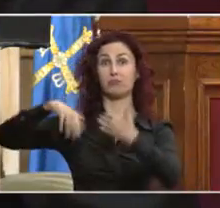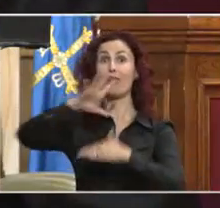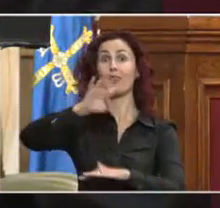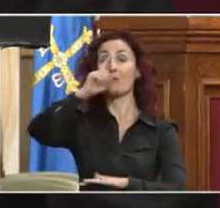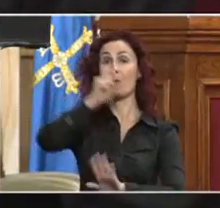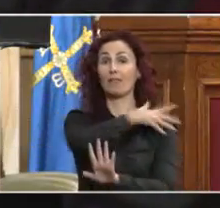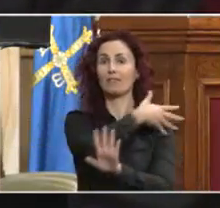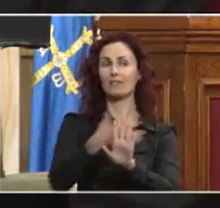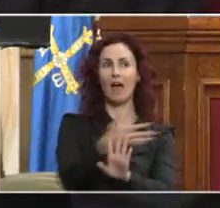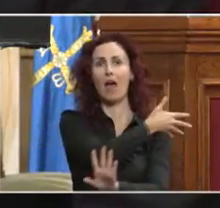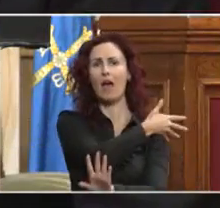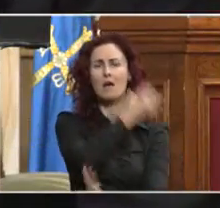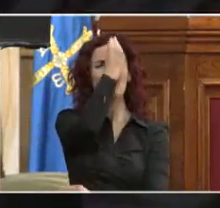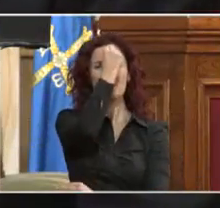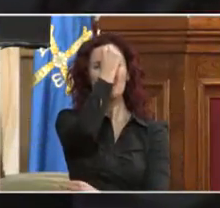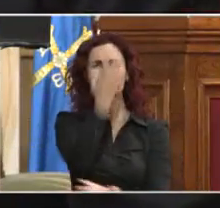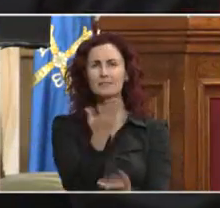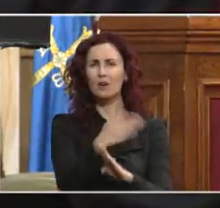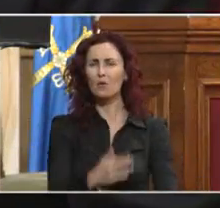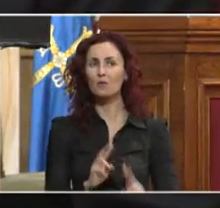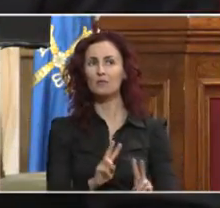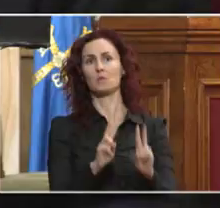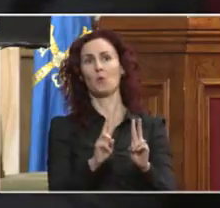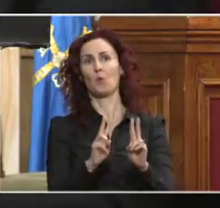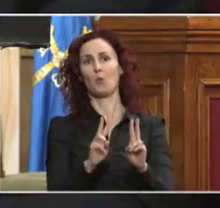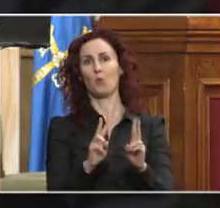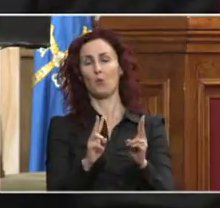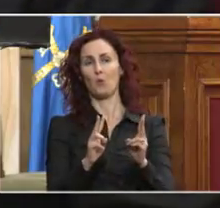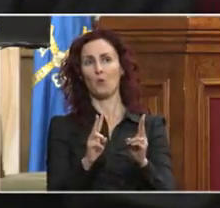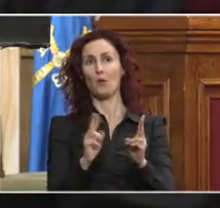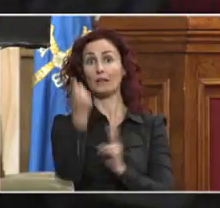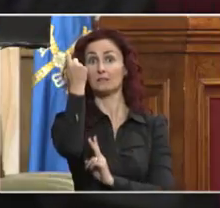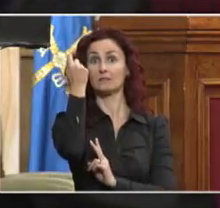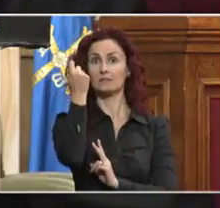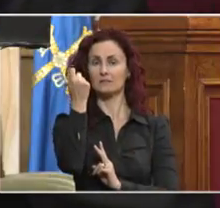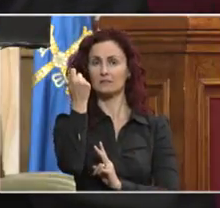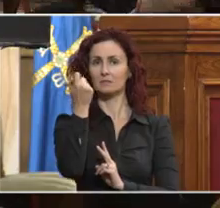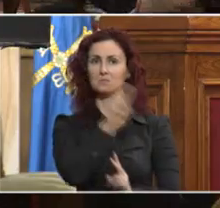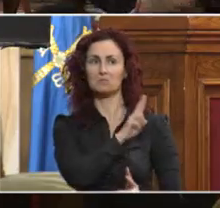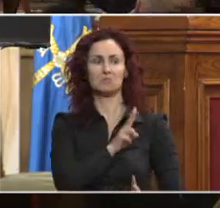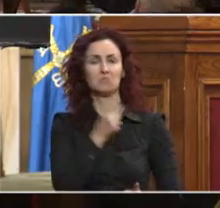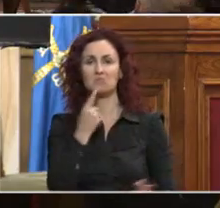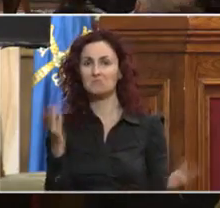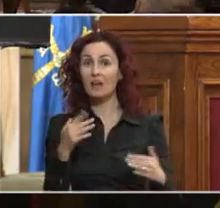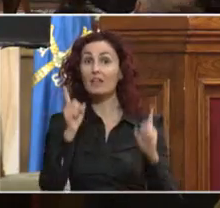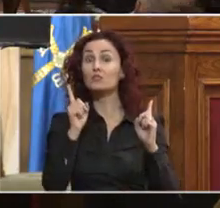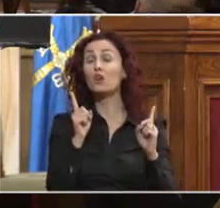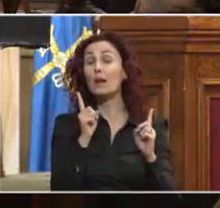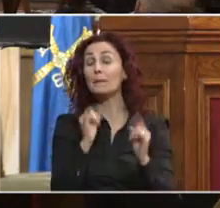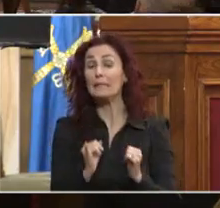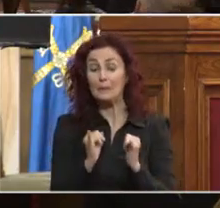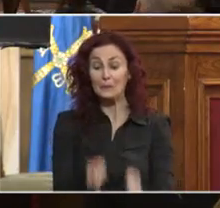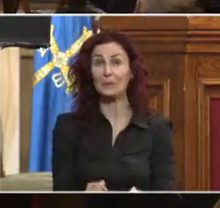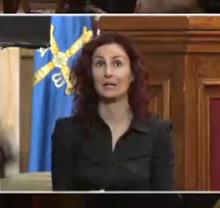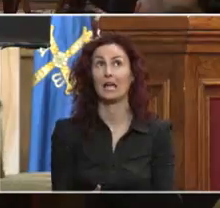50 años? ¿Podían imaginar finalmente a dónde iban a poder llegar? No, pensábamos llegar solamente al